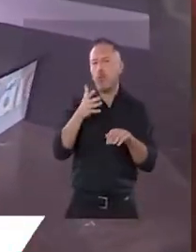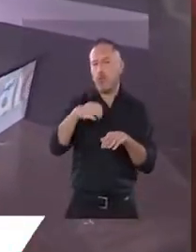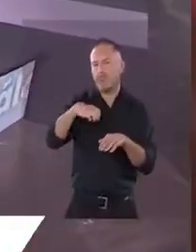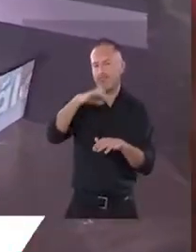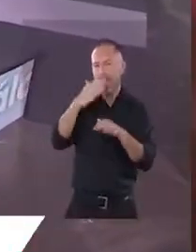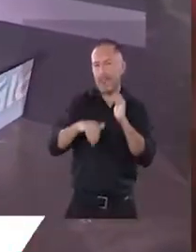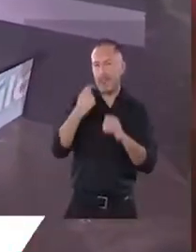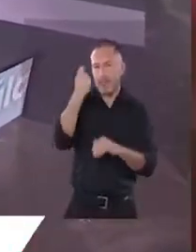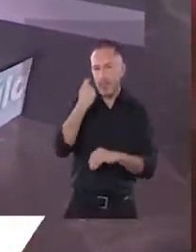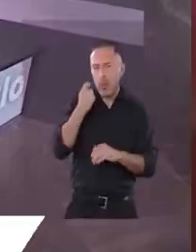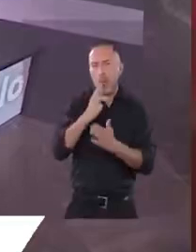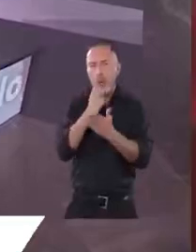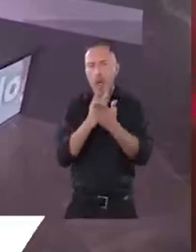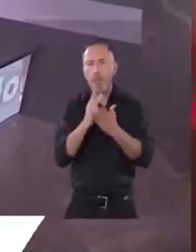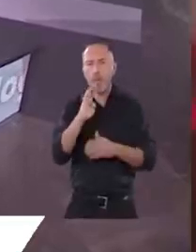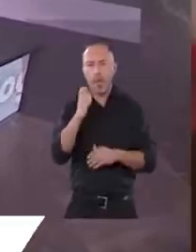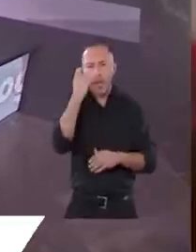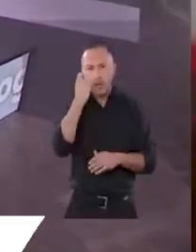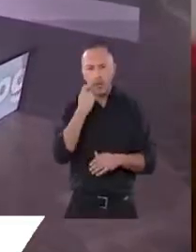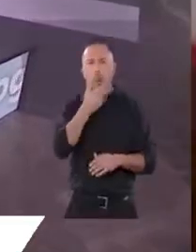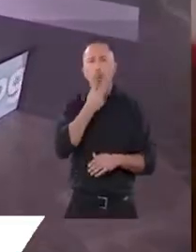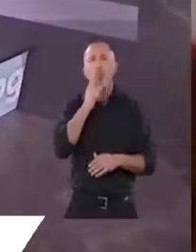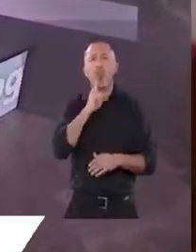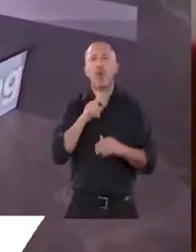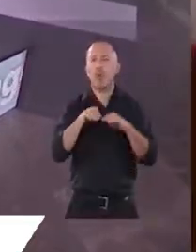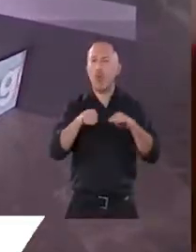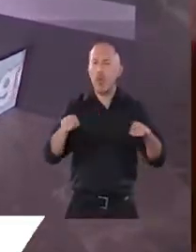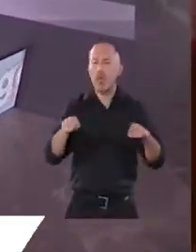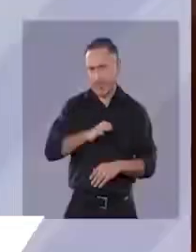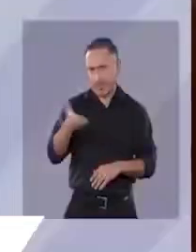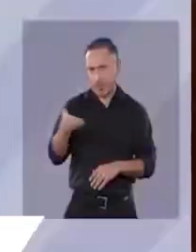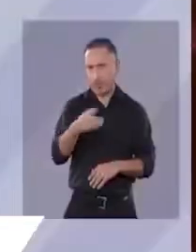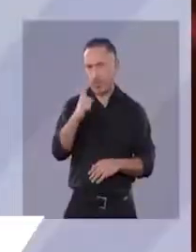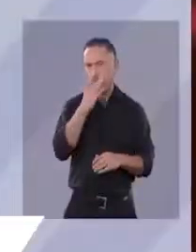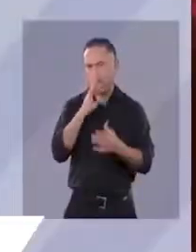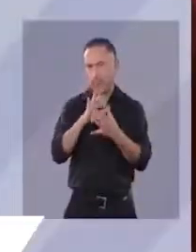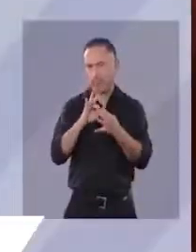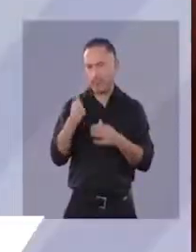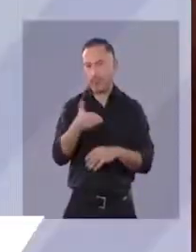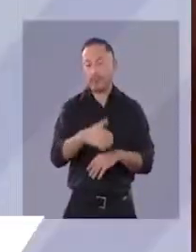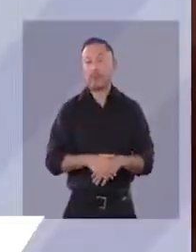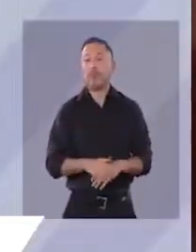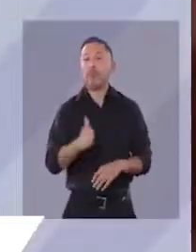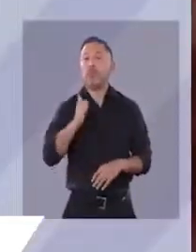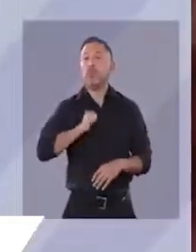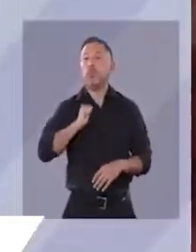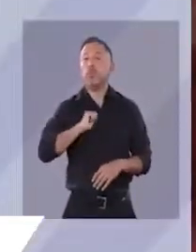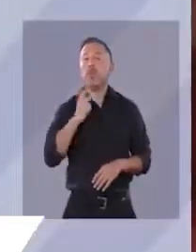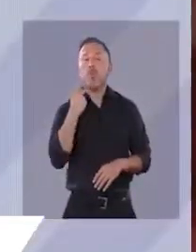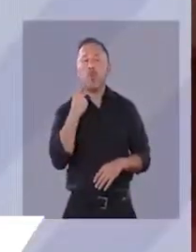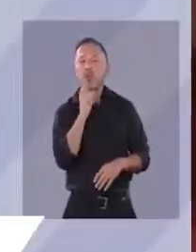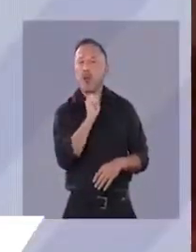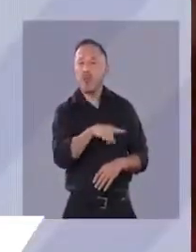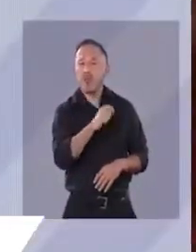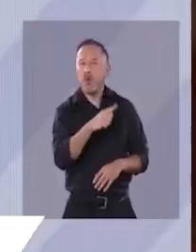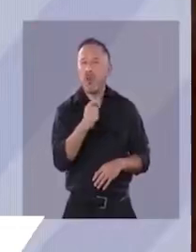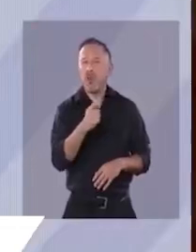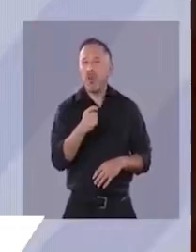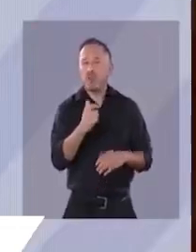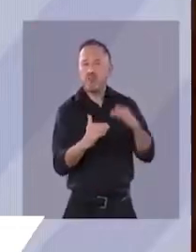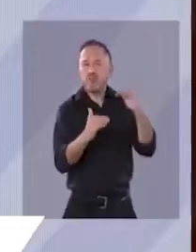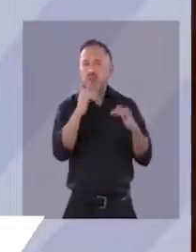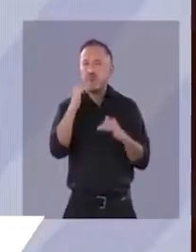seguir con la misma tónica de la propaganda negra. A eso se refiere cuando todo el tiempo está